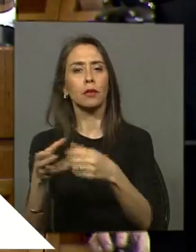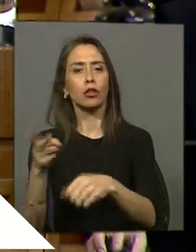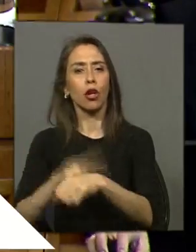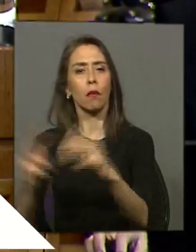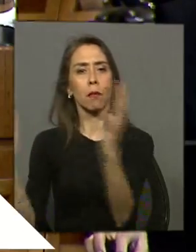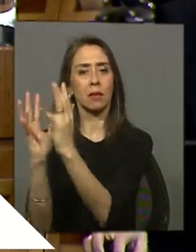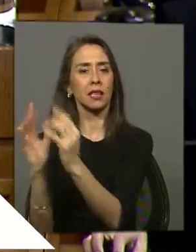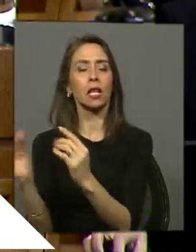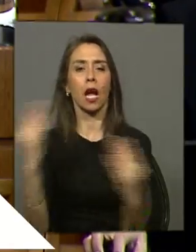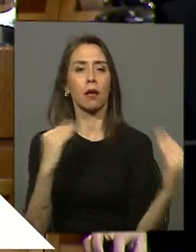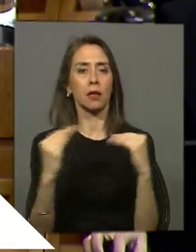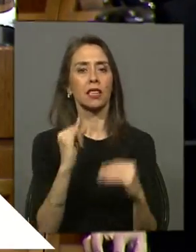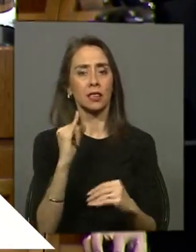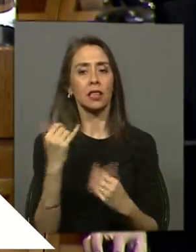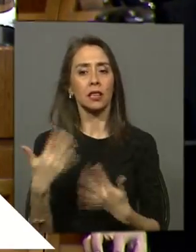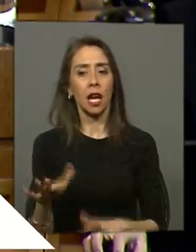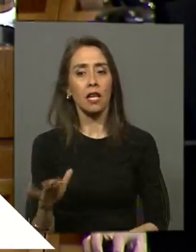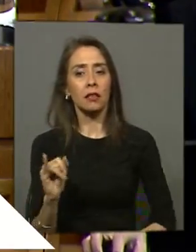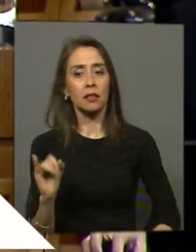colegas.